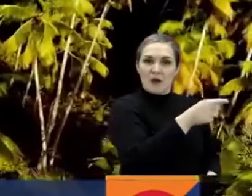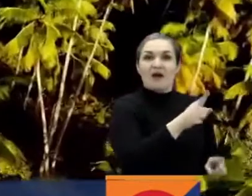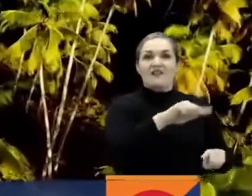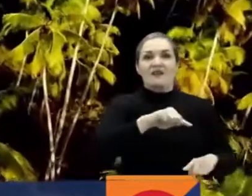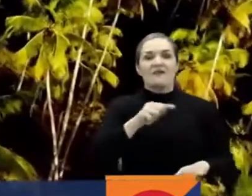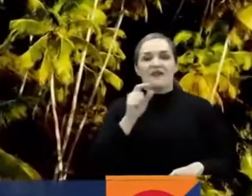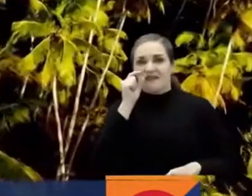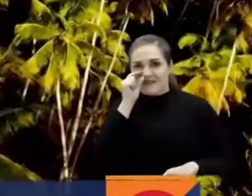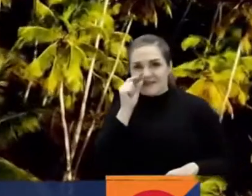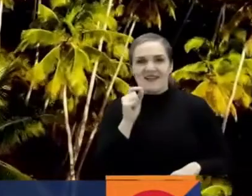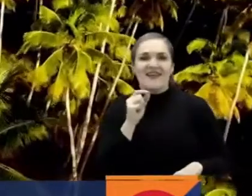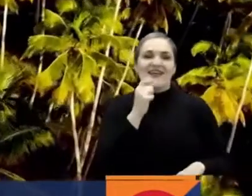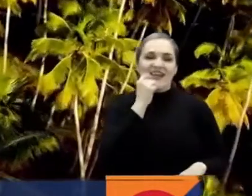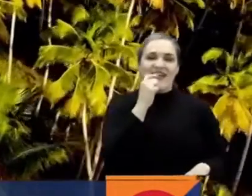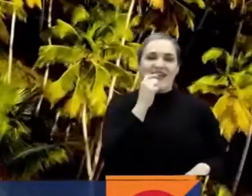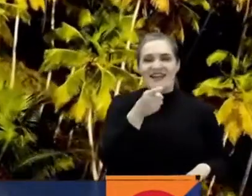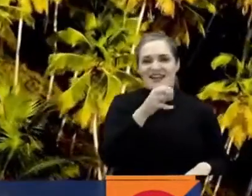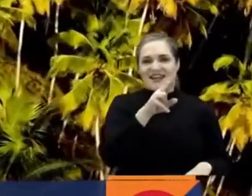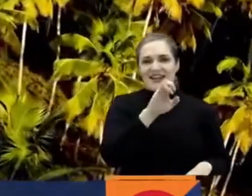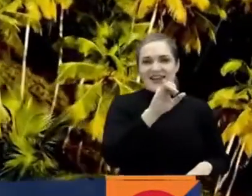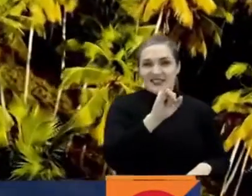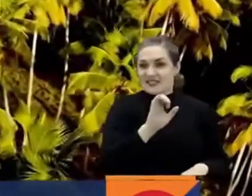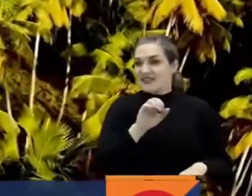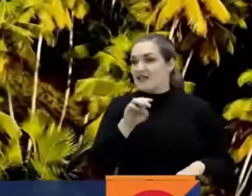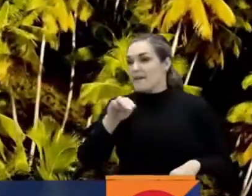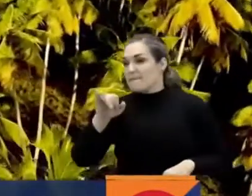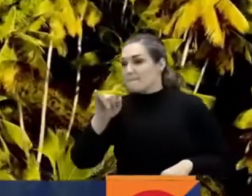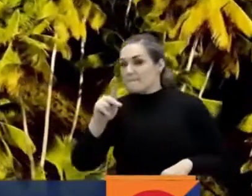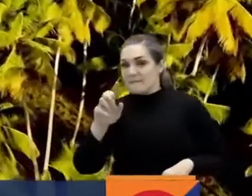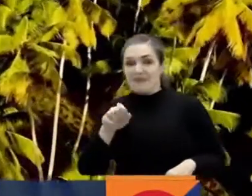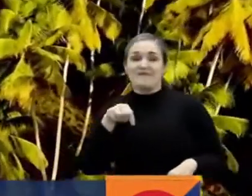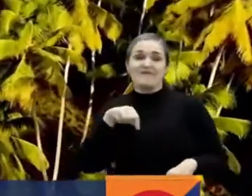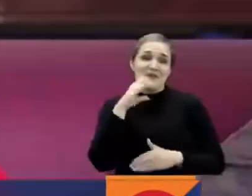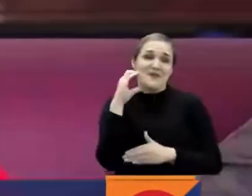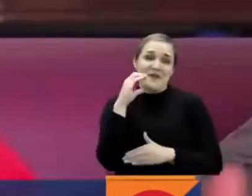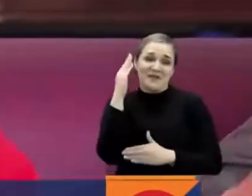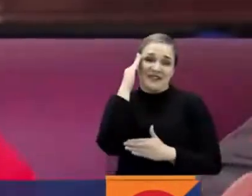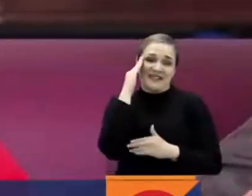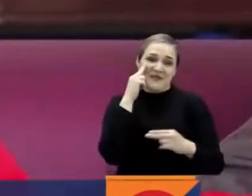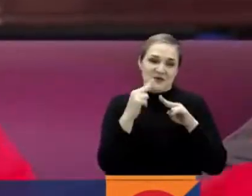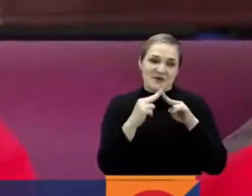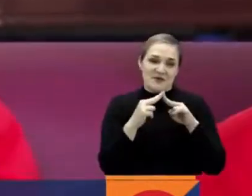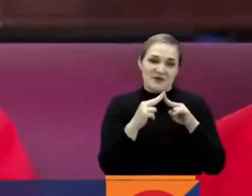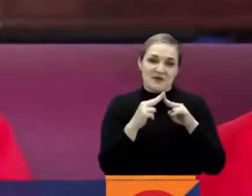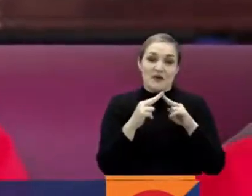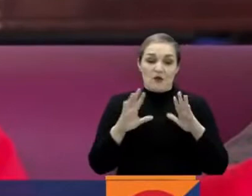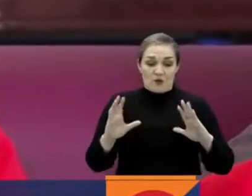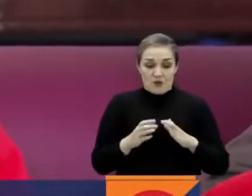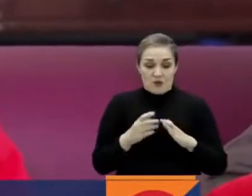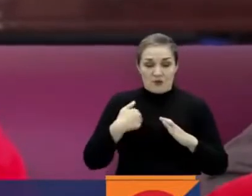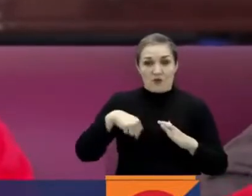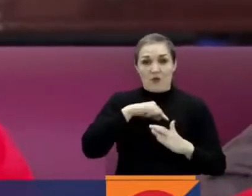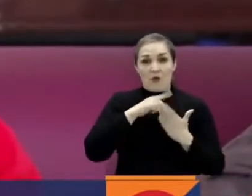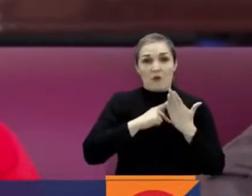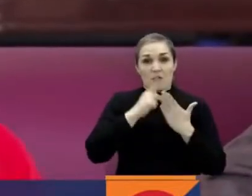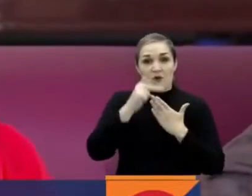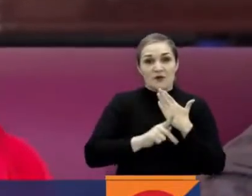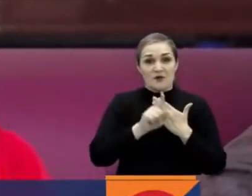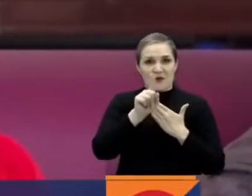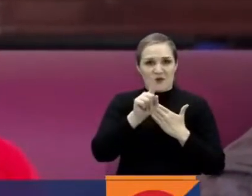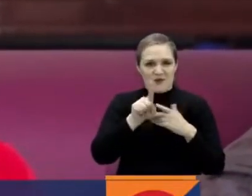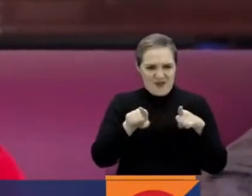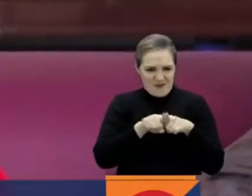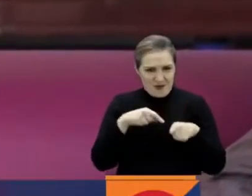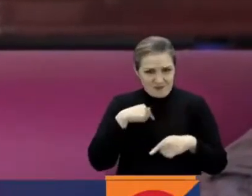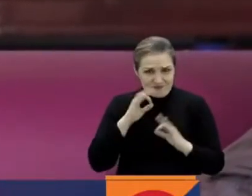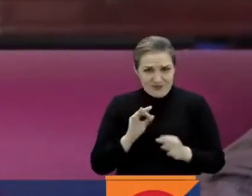Mike Bahía. Por eso Colombia ocupa un lugar especial para ellos. Reciben a Proyecto 1 como si fuéramos colombianos de verdad,